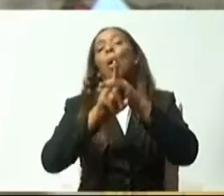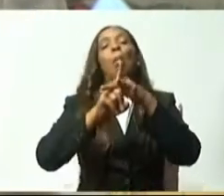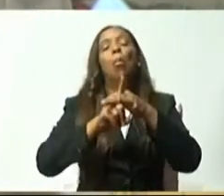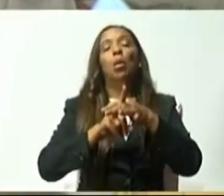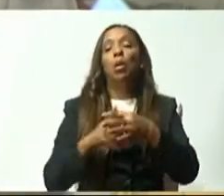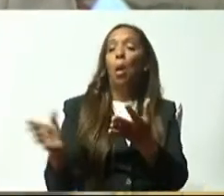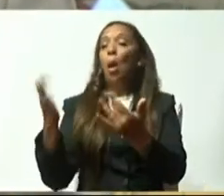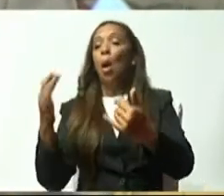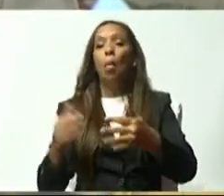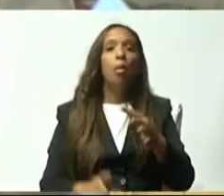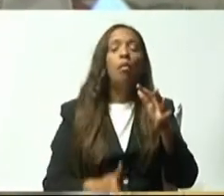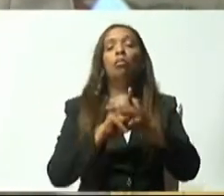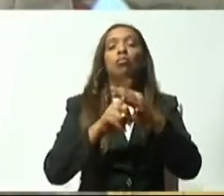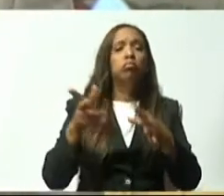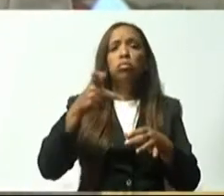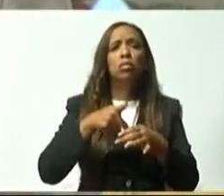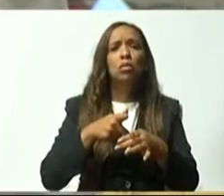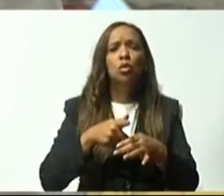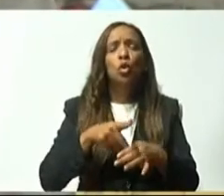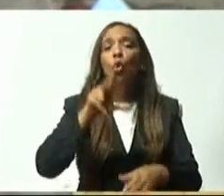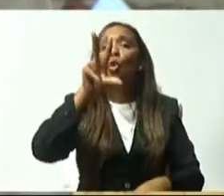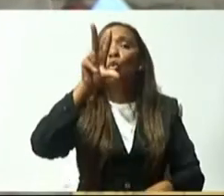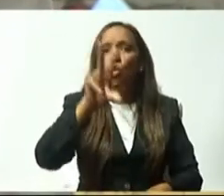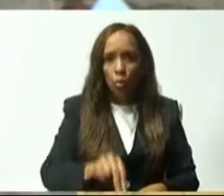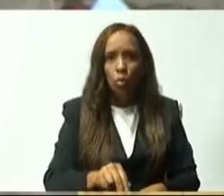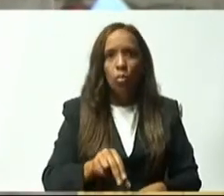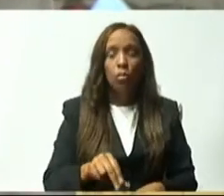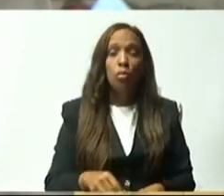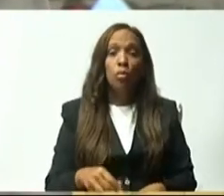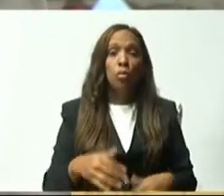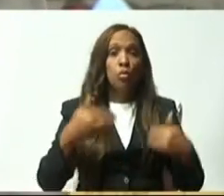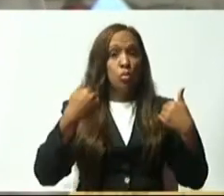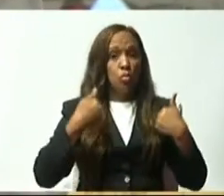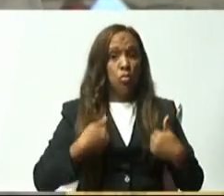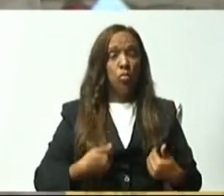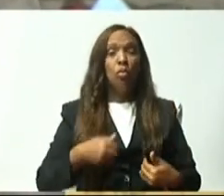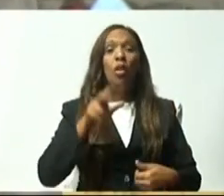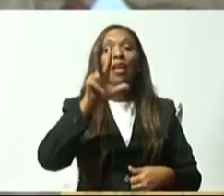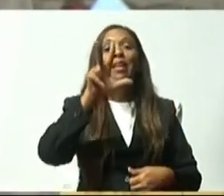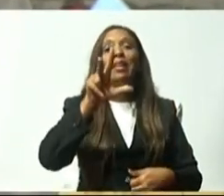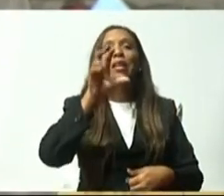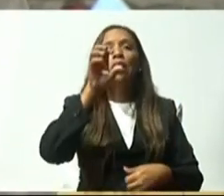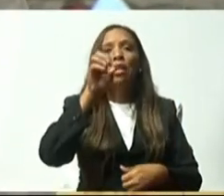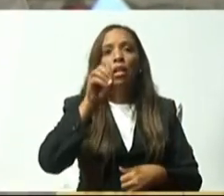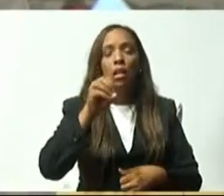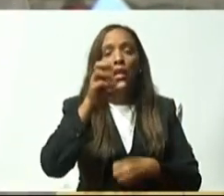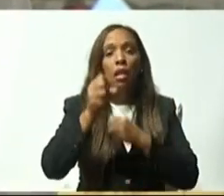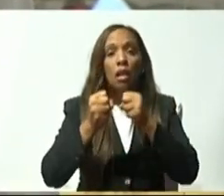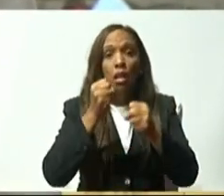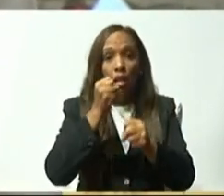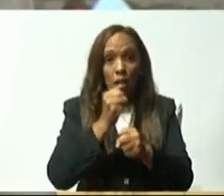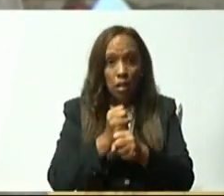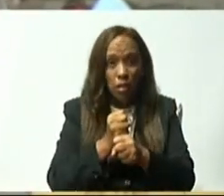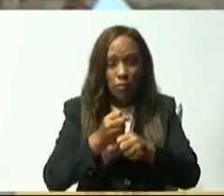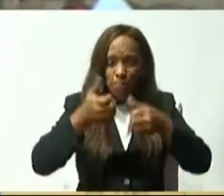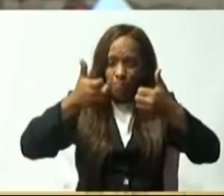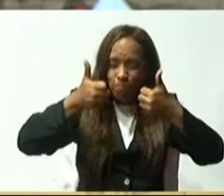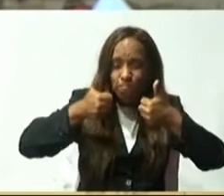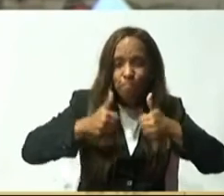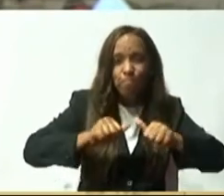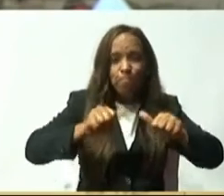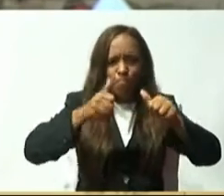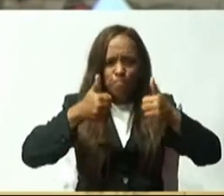vapor, que en 30 años que tengo ejerciendo la política de manera firme y coherente, no he